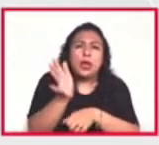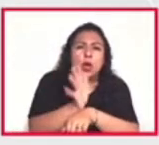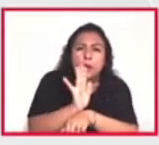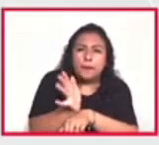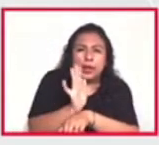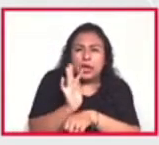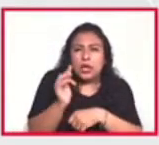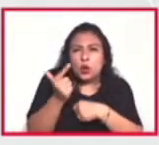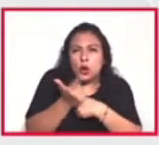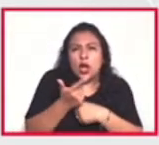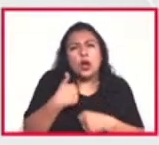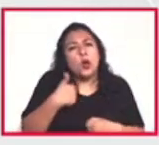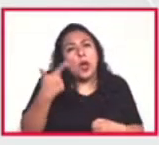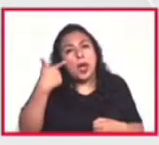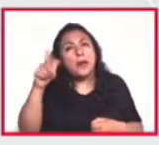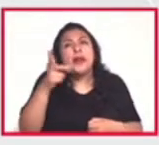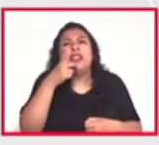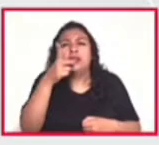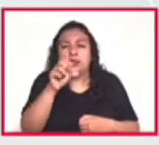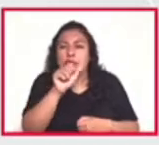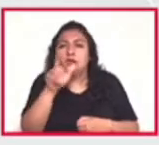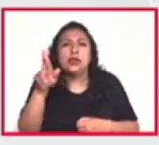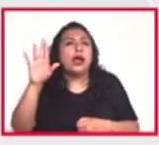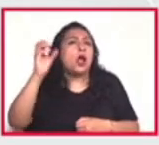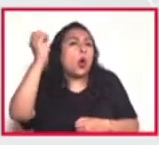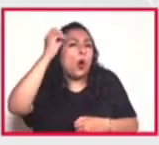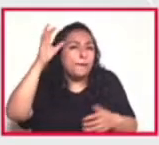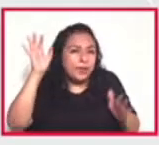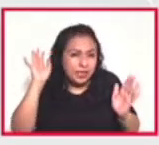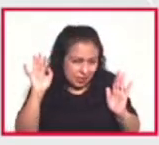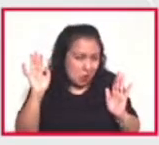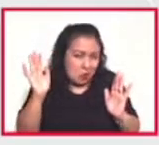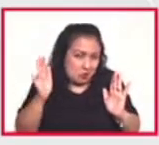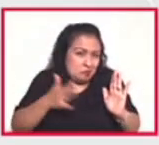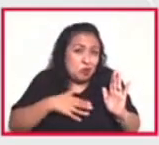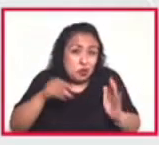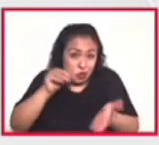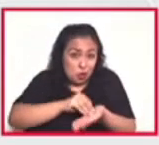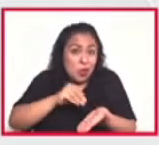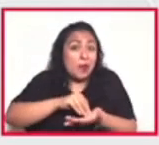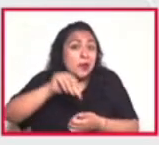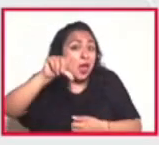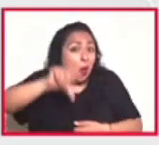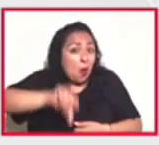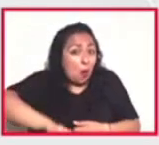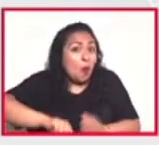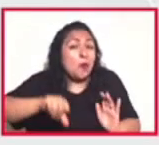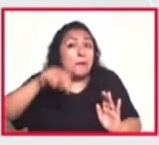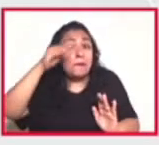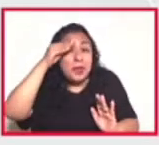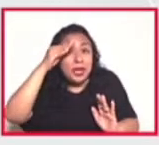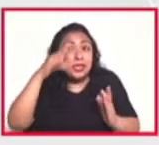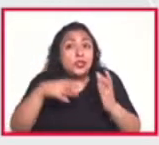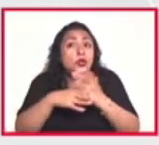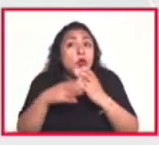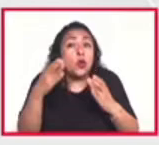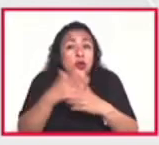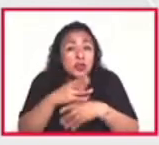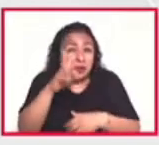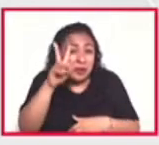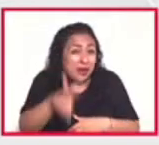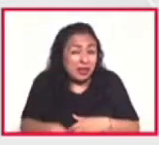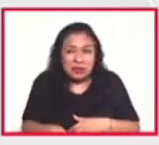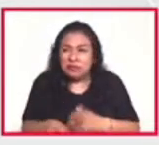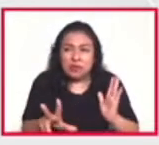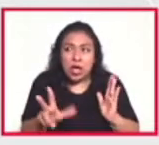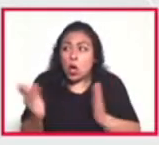a ver qué dice Sara de esto, porque sí, todavía me parece que las cosas no son reales hasta que las comparto